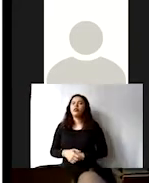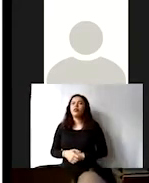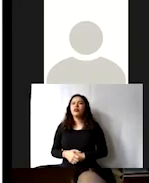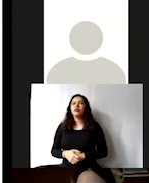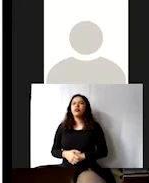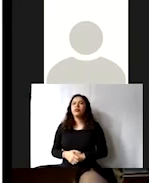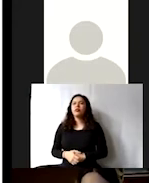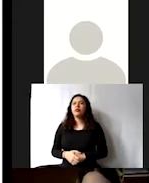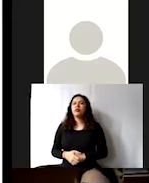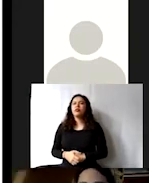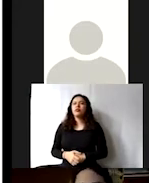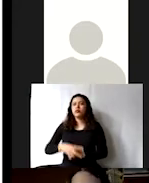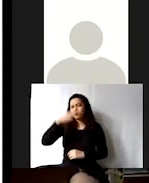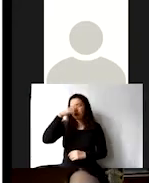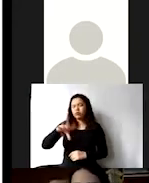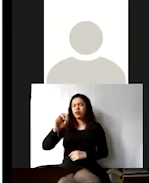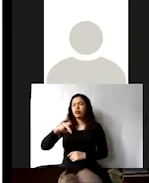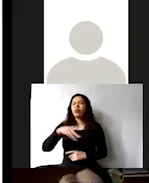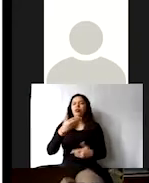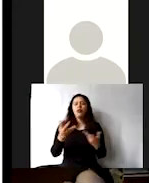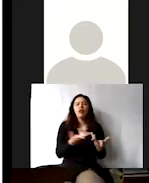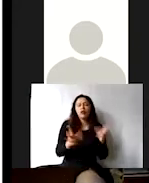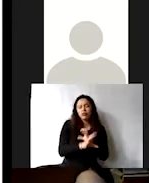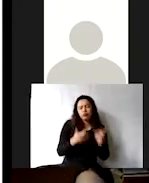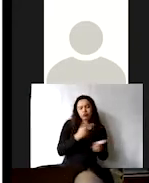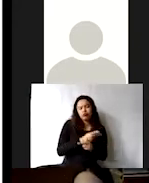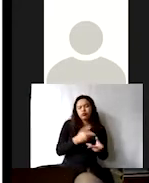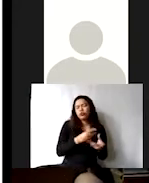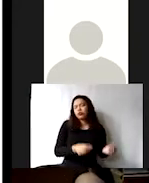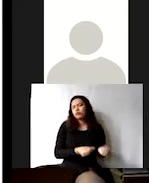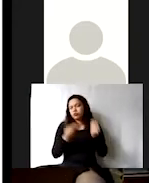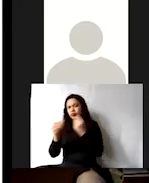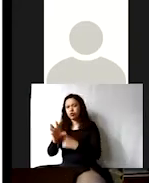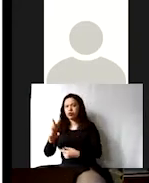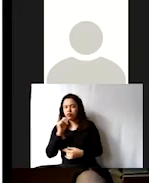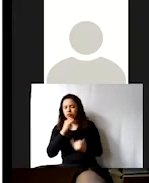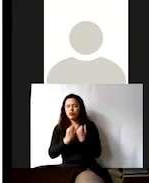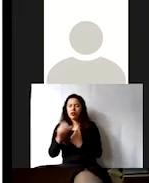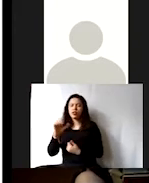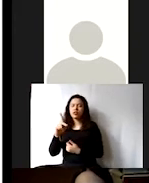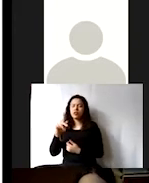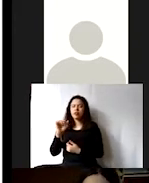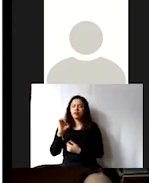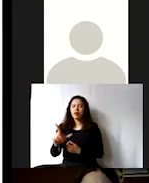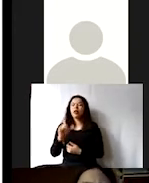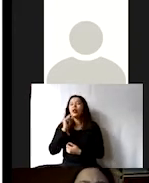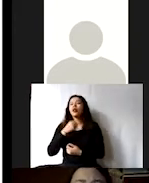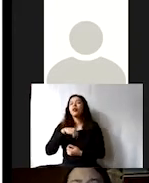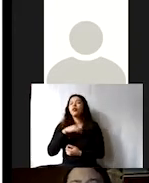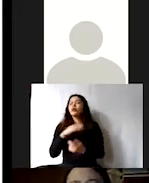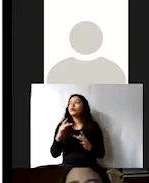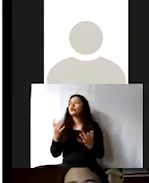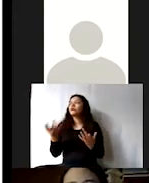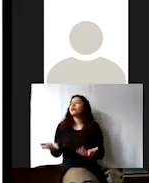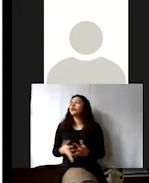produce México para la ONU, donde está también la plataforma regional de la CEPAL. No hemos tenido un